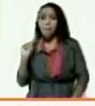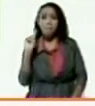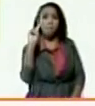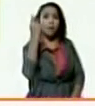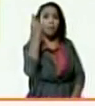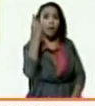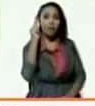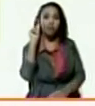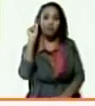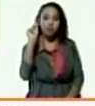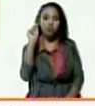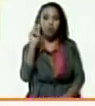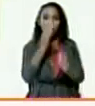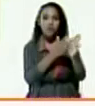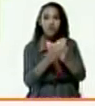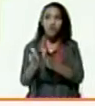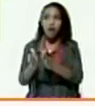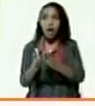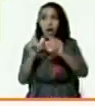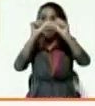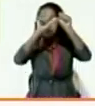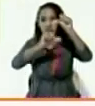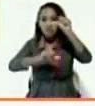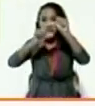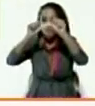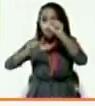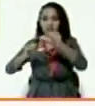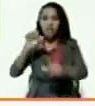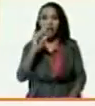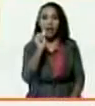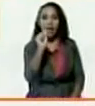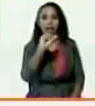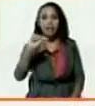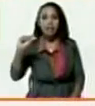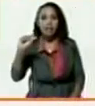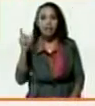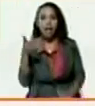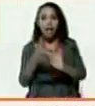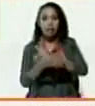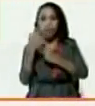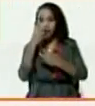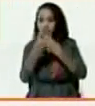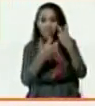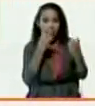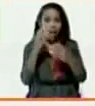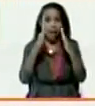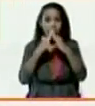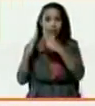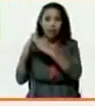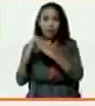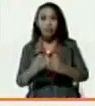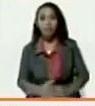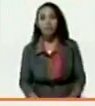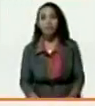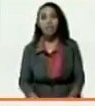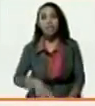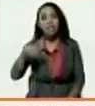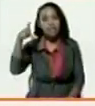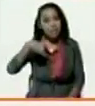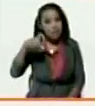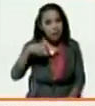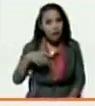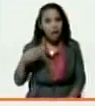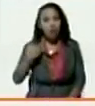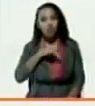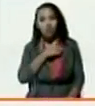agenda es la revisión de la RAS, de la visita casa por casa necesaria, donde